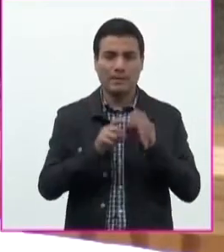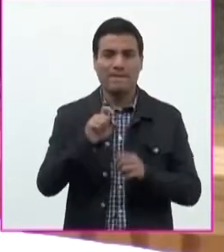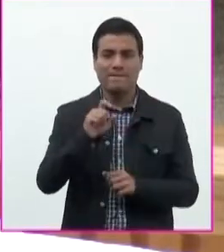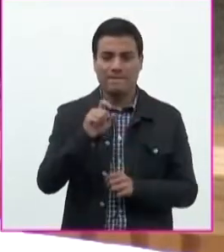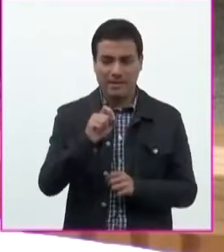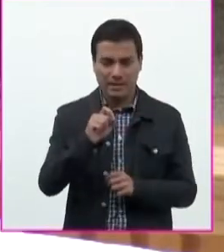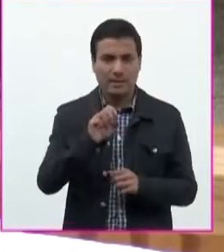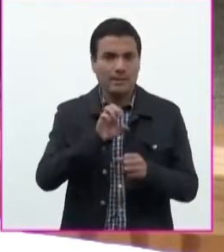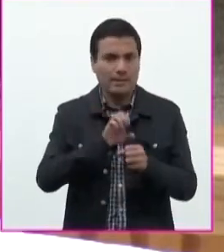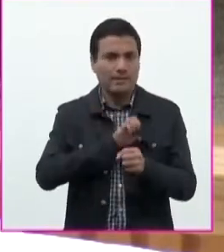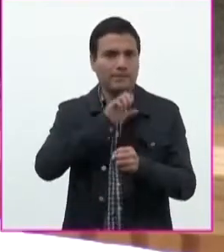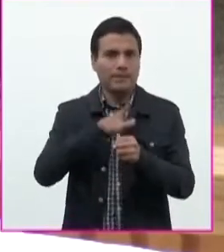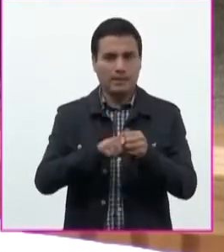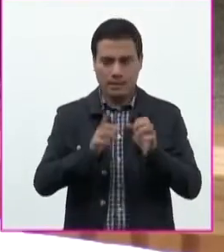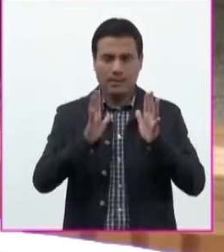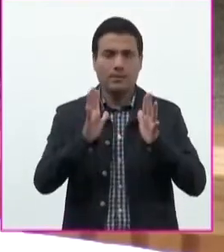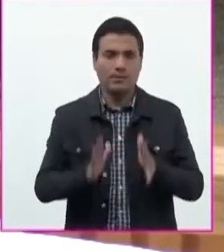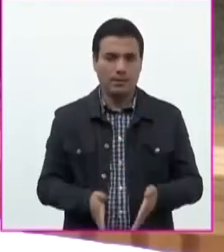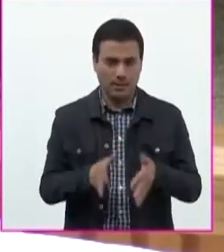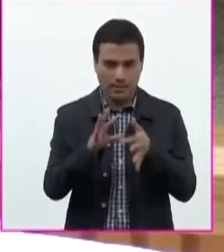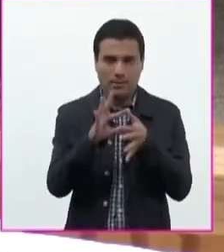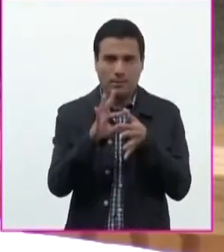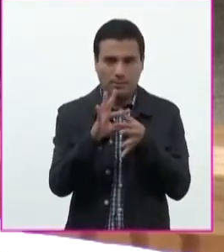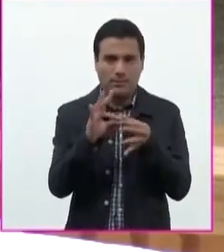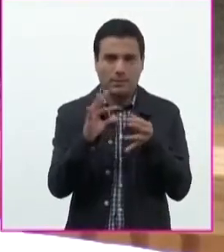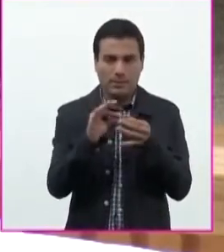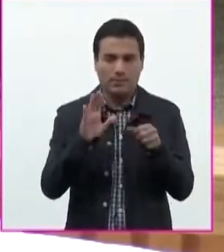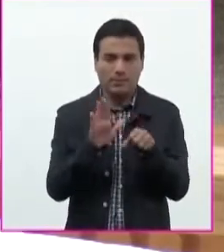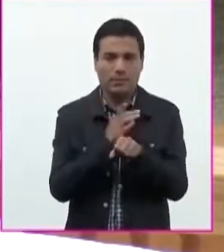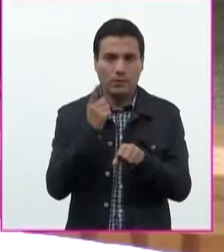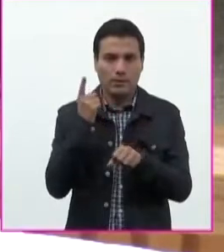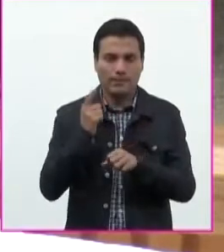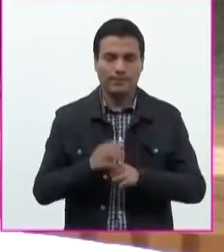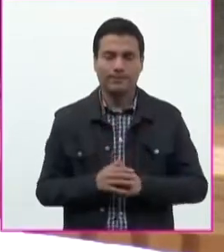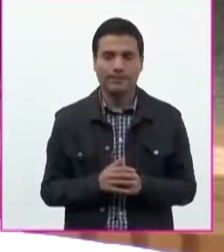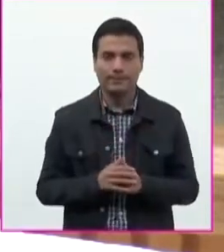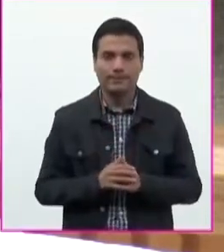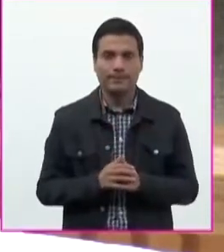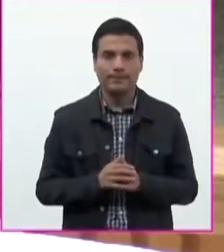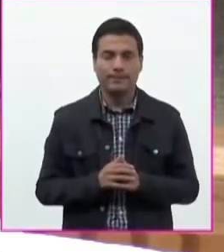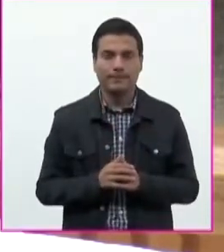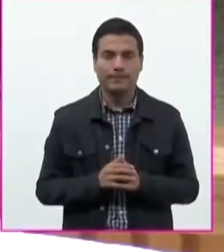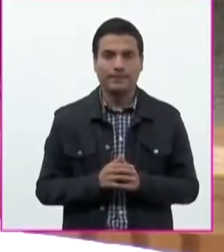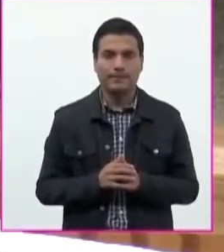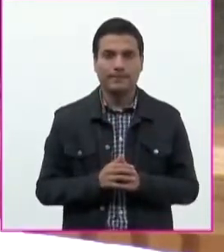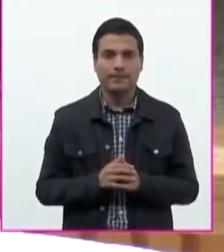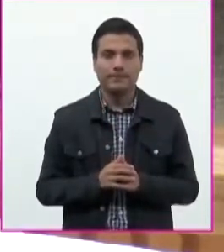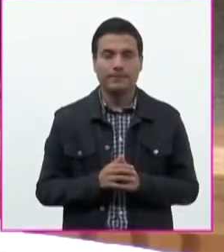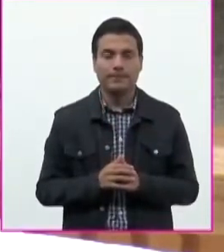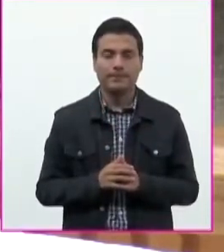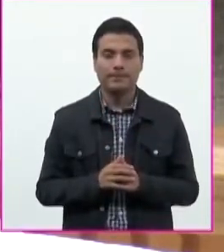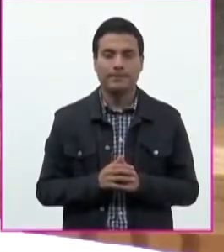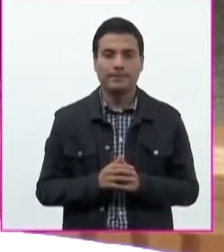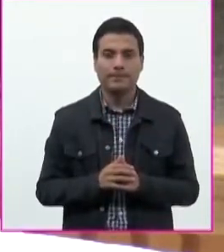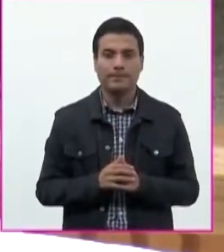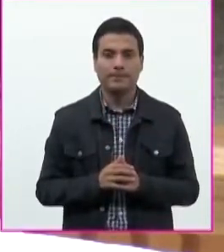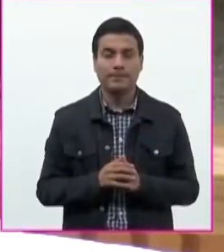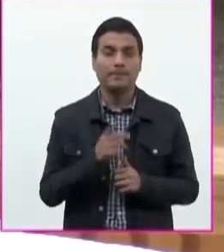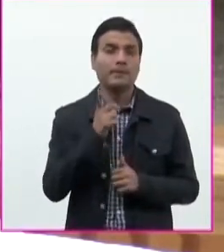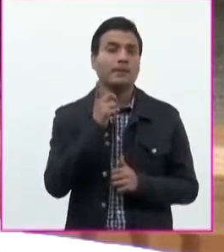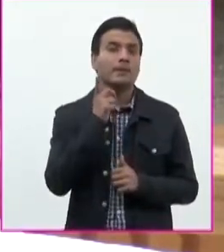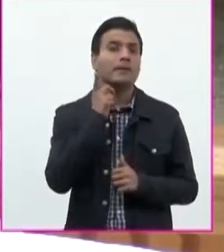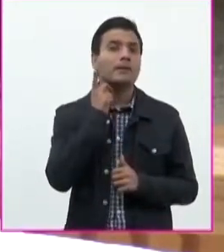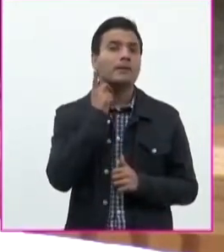especial sí y encontramos que los diputados